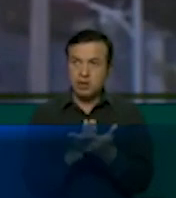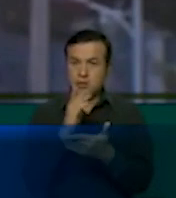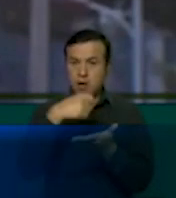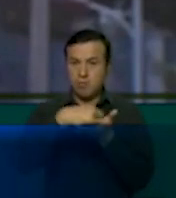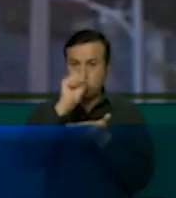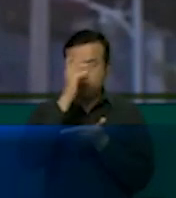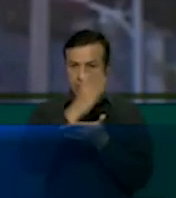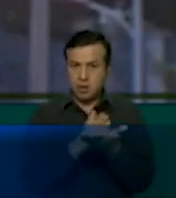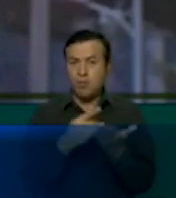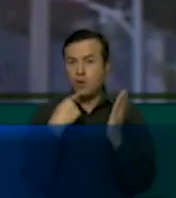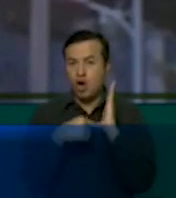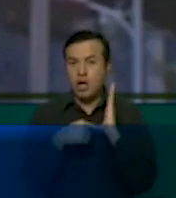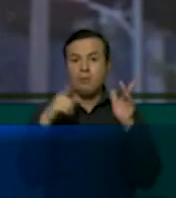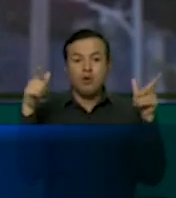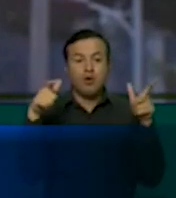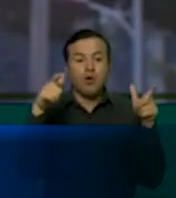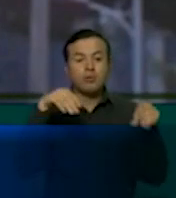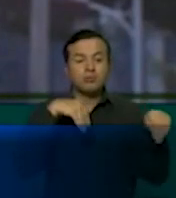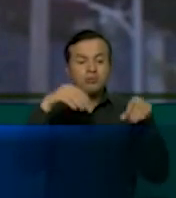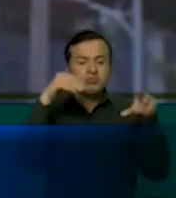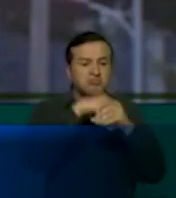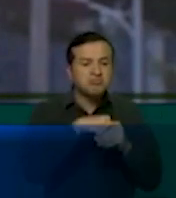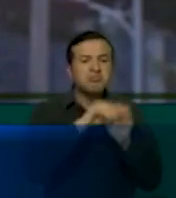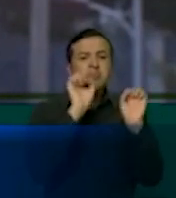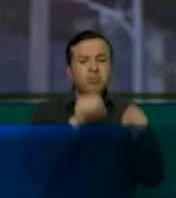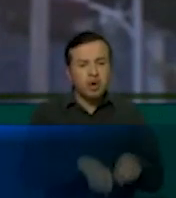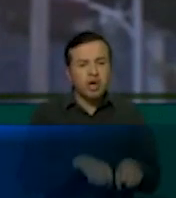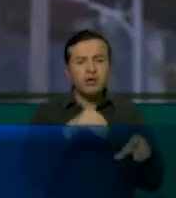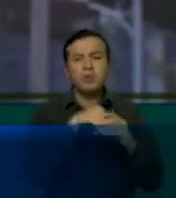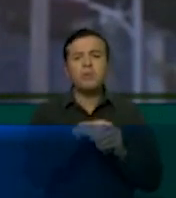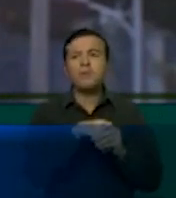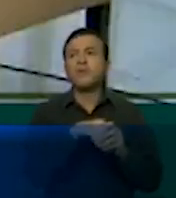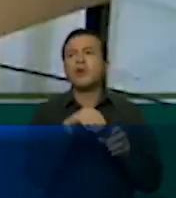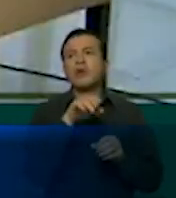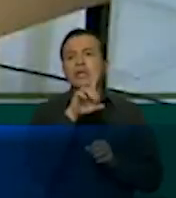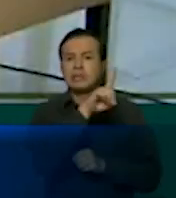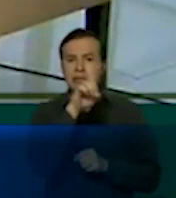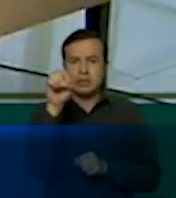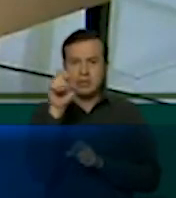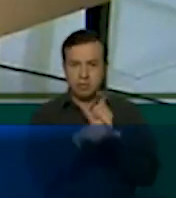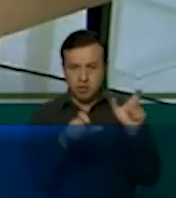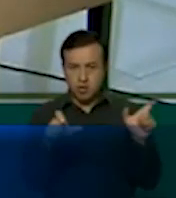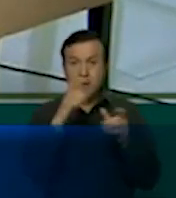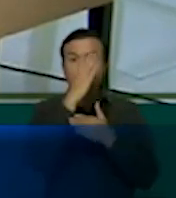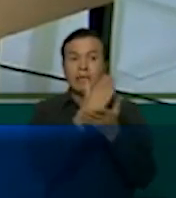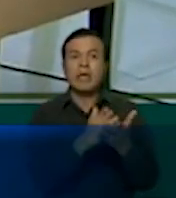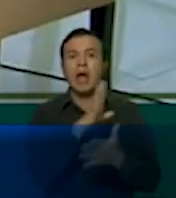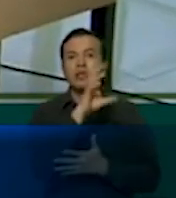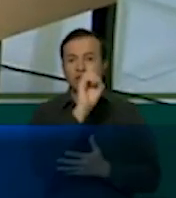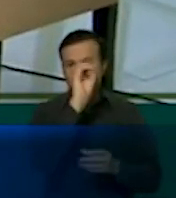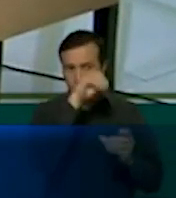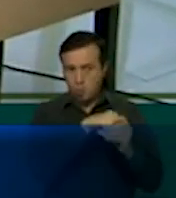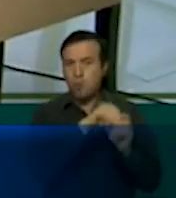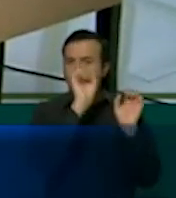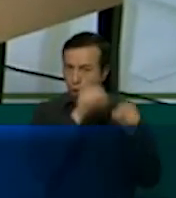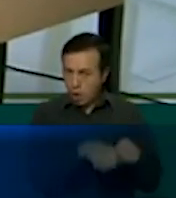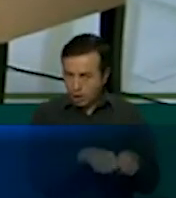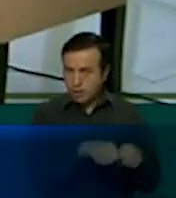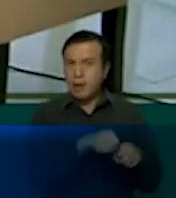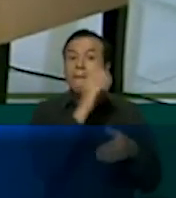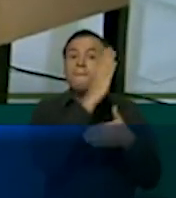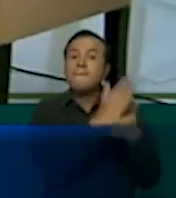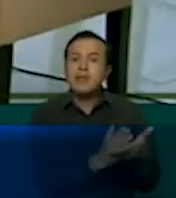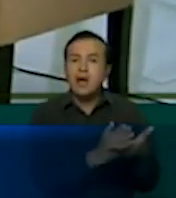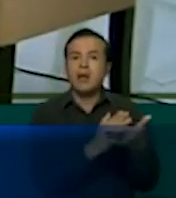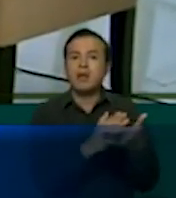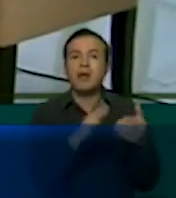aforo autorizado. Si yo tenía el aforo para que dentro del supermercado estén 100 personas, solamente podrán entrar 50